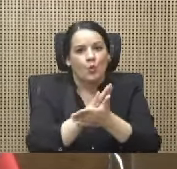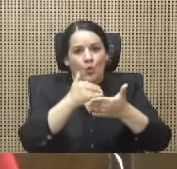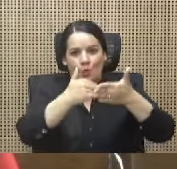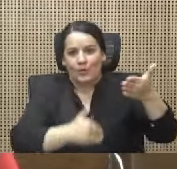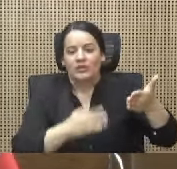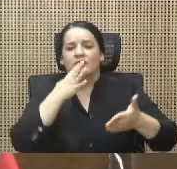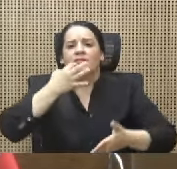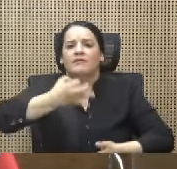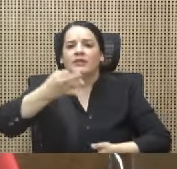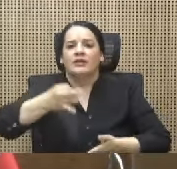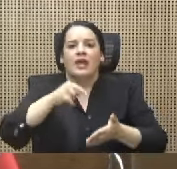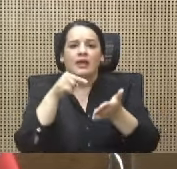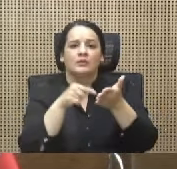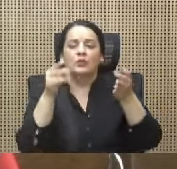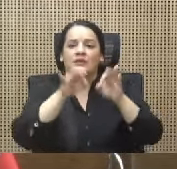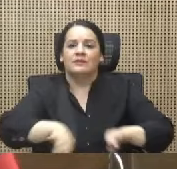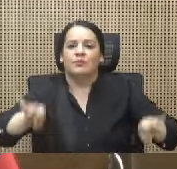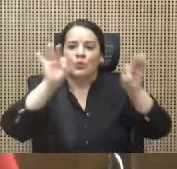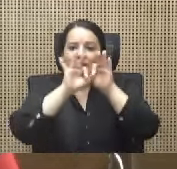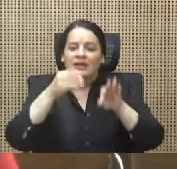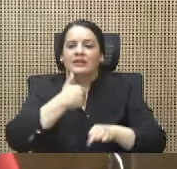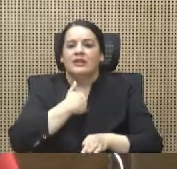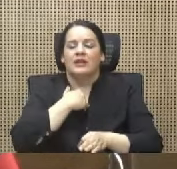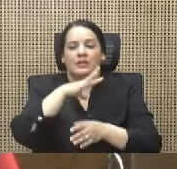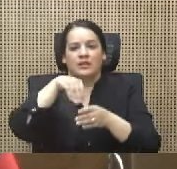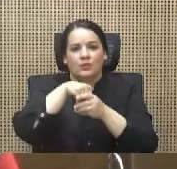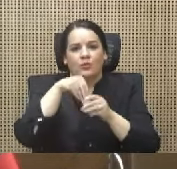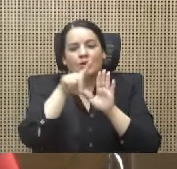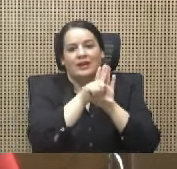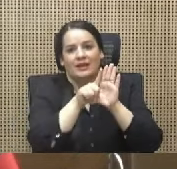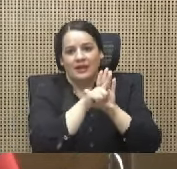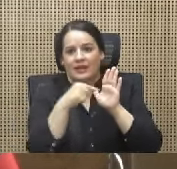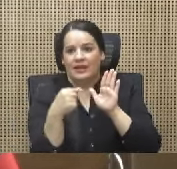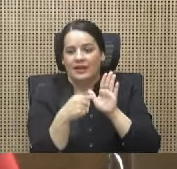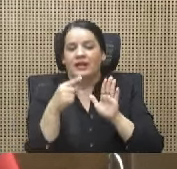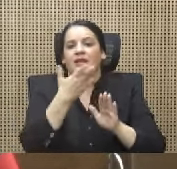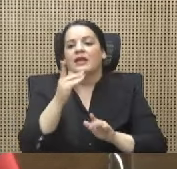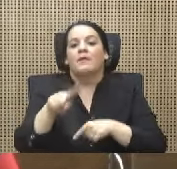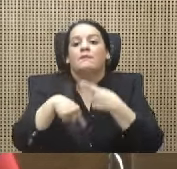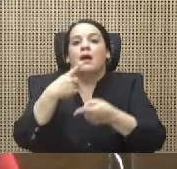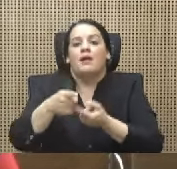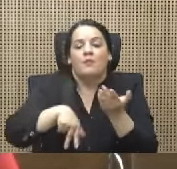De verdad es importante tener esto en nuestra normativa, en esta normativa que estamos por aprobar,